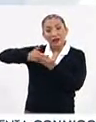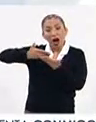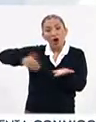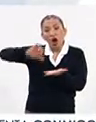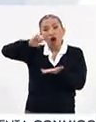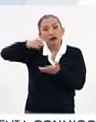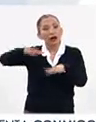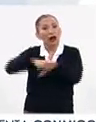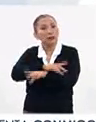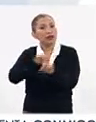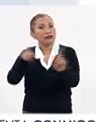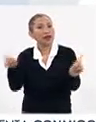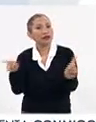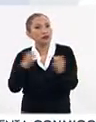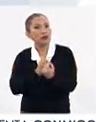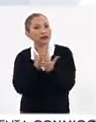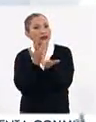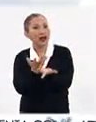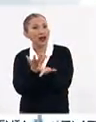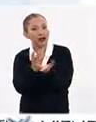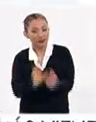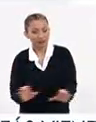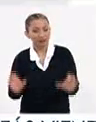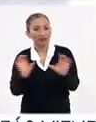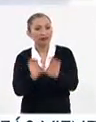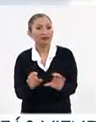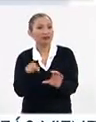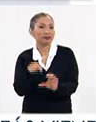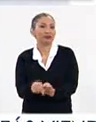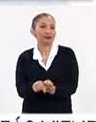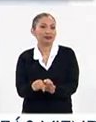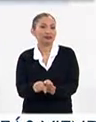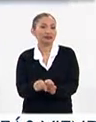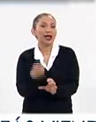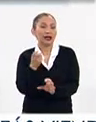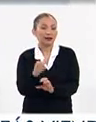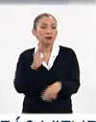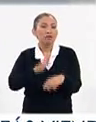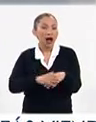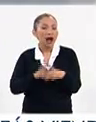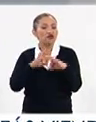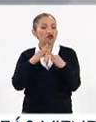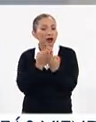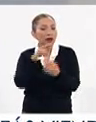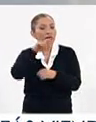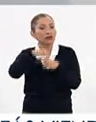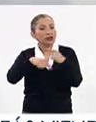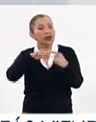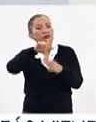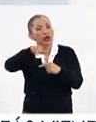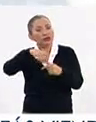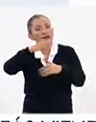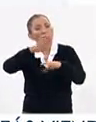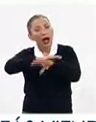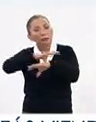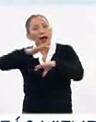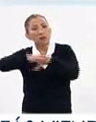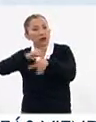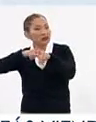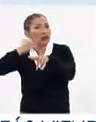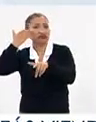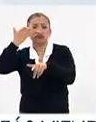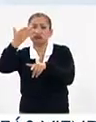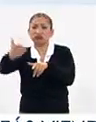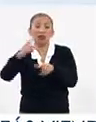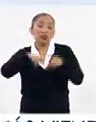a otra revolución técnica, y yo creo que va a tener nuevas formas y de acuerdo con los nuevos